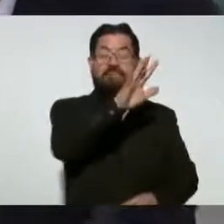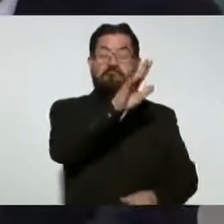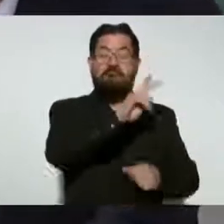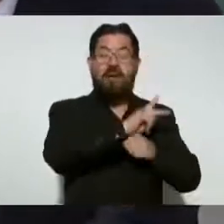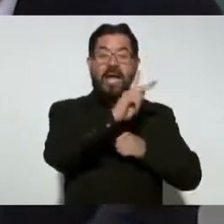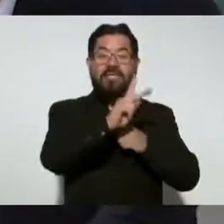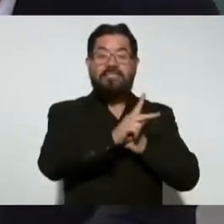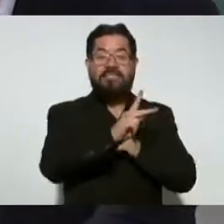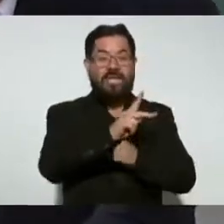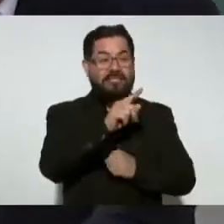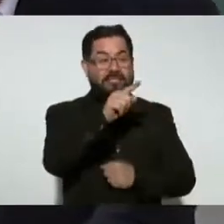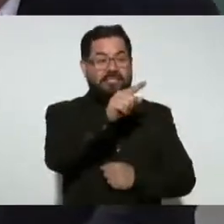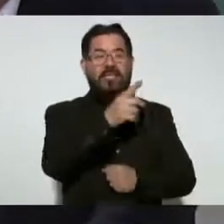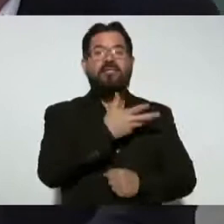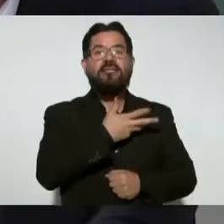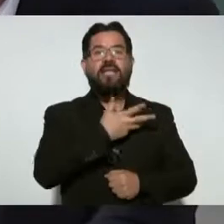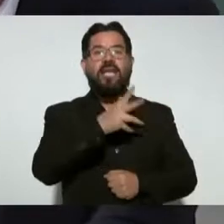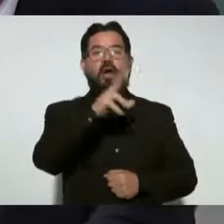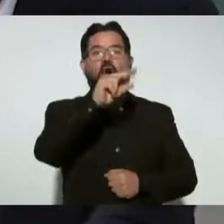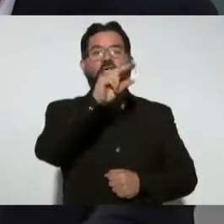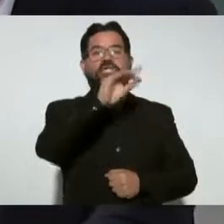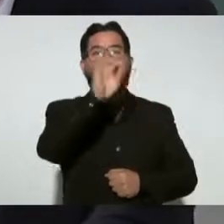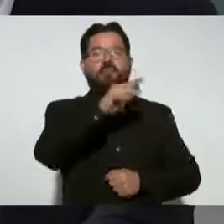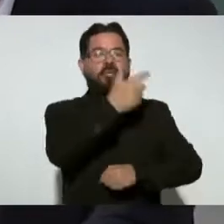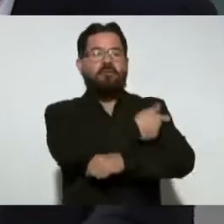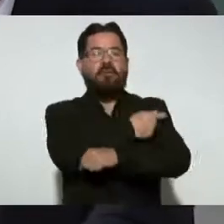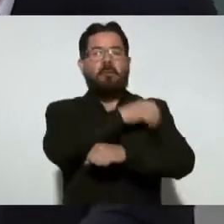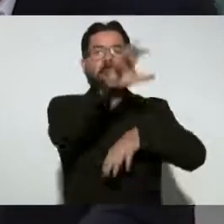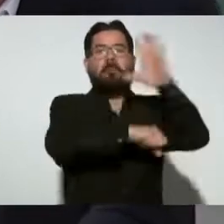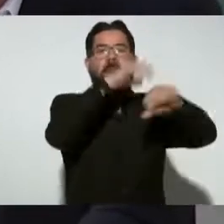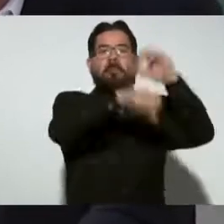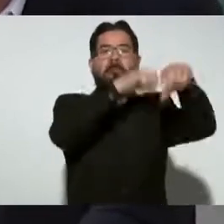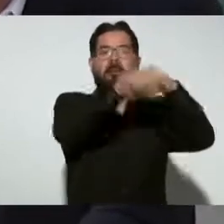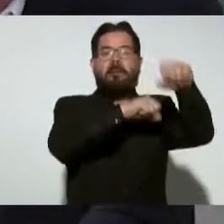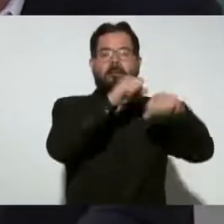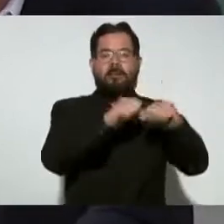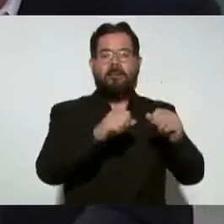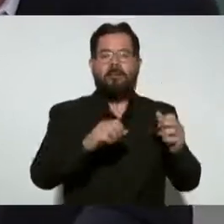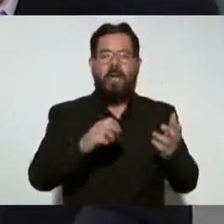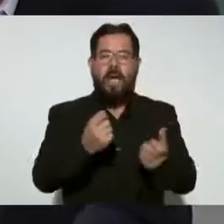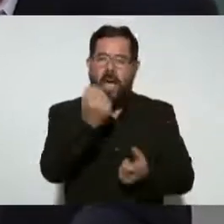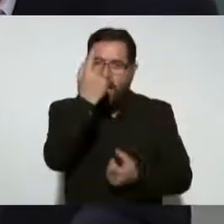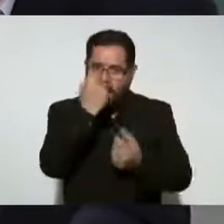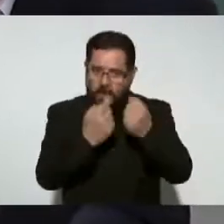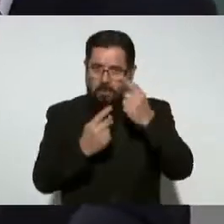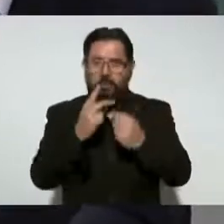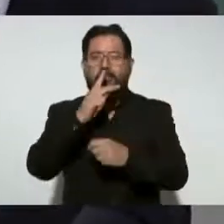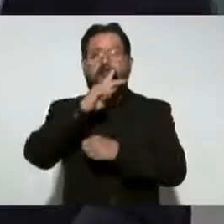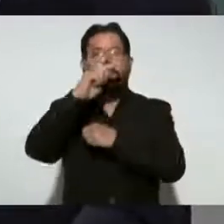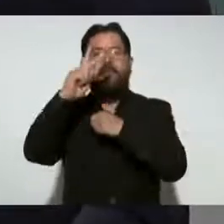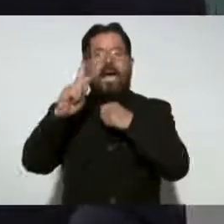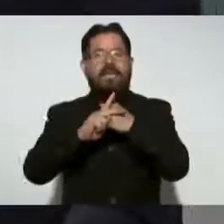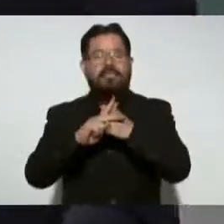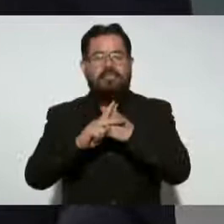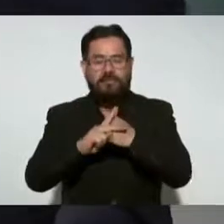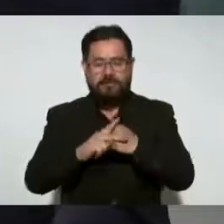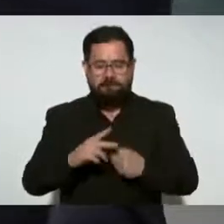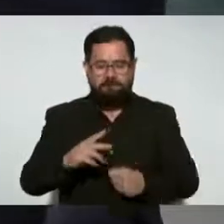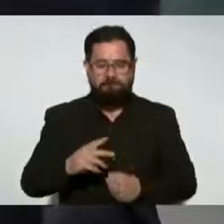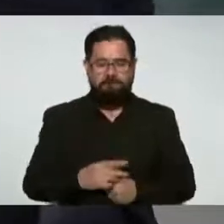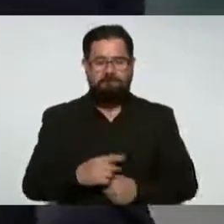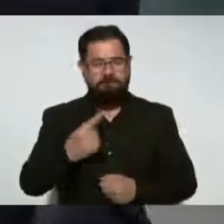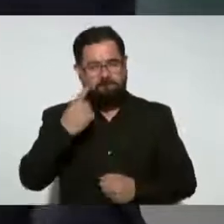80% de todas las vacunas. Hay países incluso que están